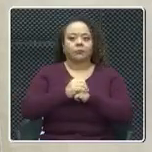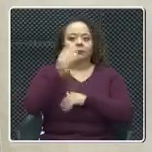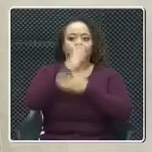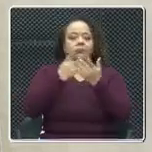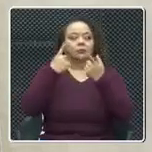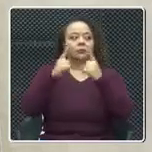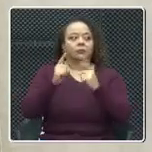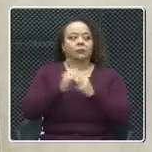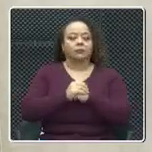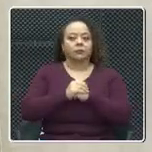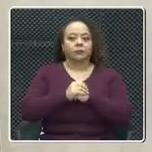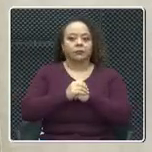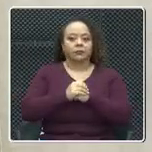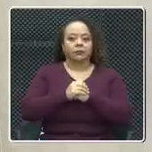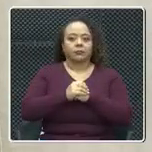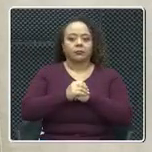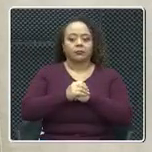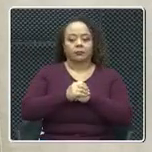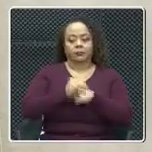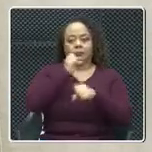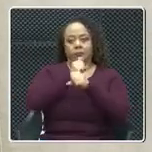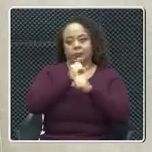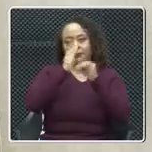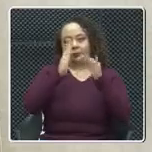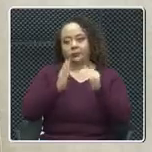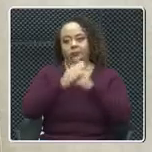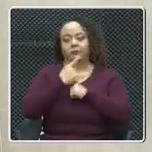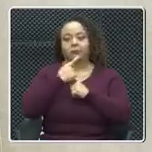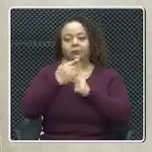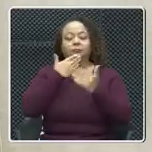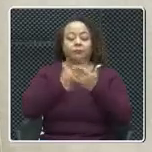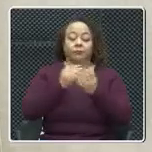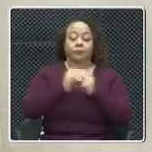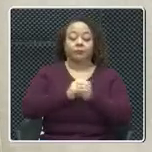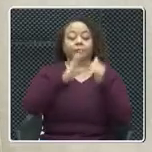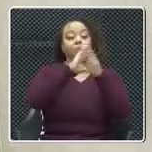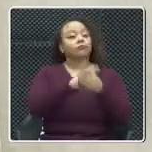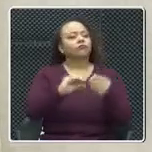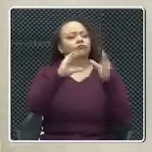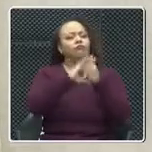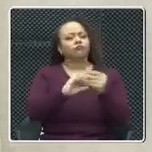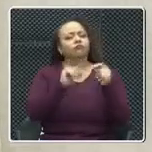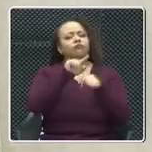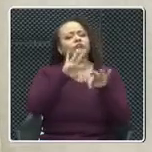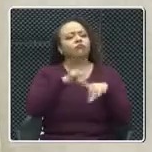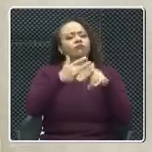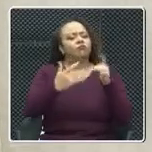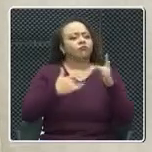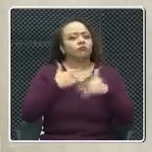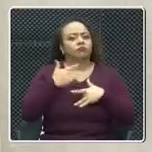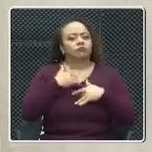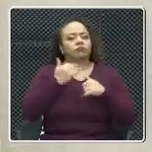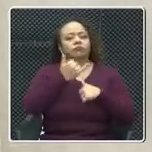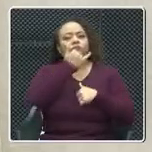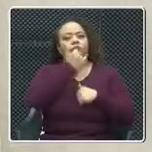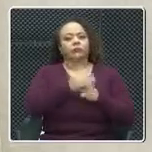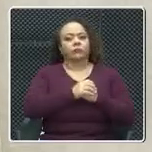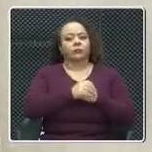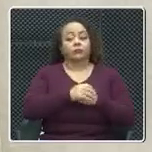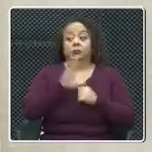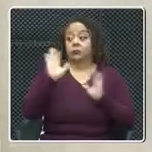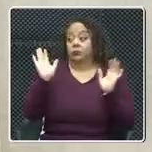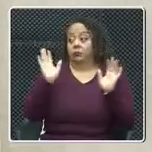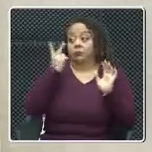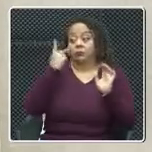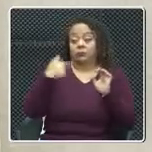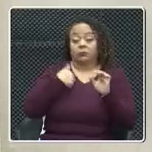casos que recibimos, ¿verdad? El trabajador llega y uno le dice, bueno, mira, contame cómo te estás sintiendo, qué es lo que está pasando. No, mire,